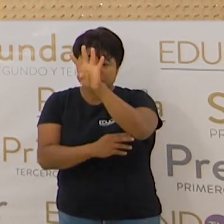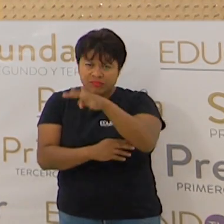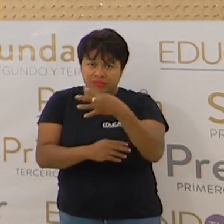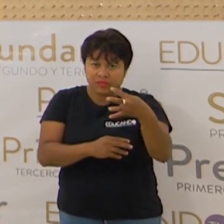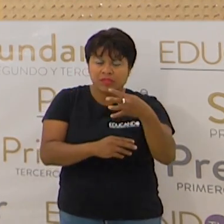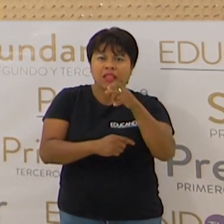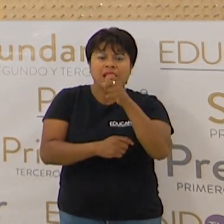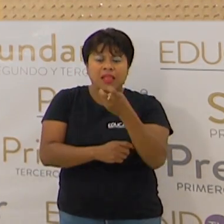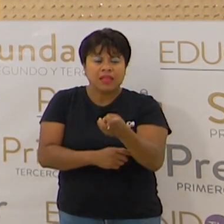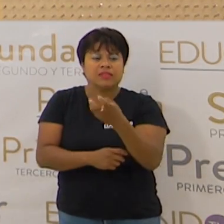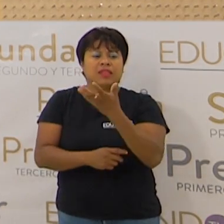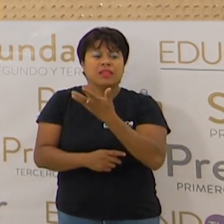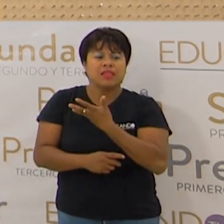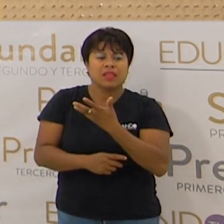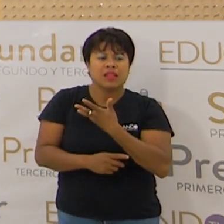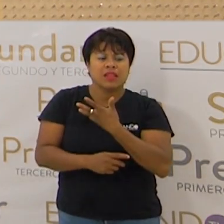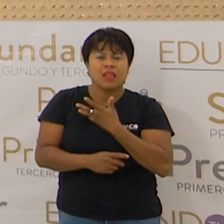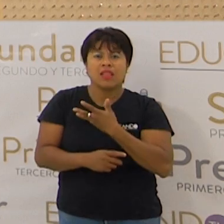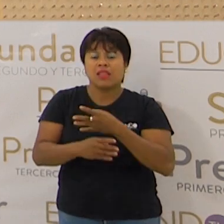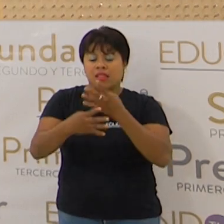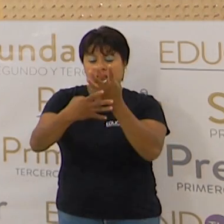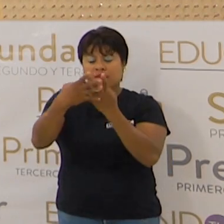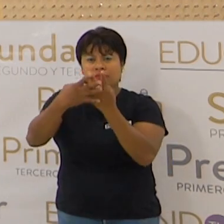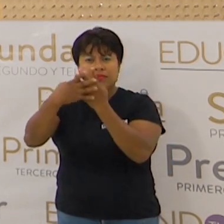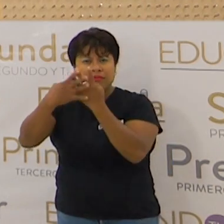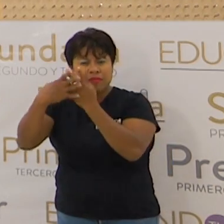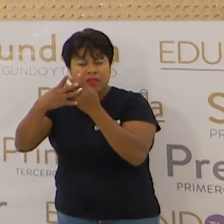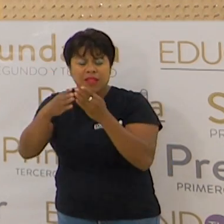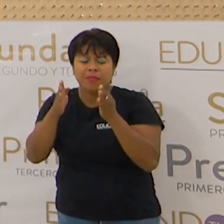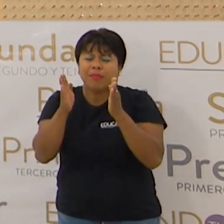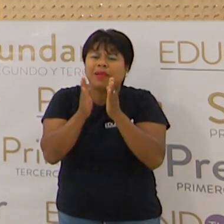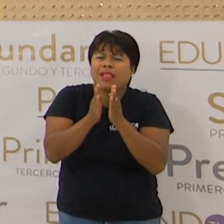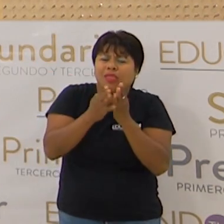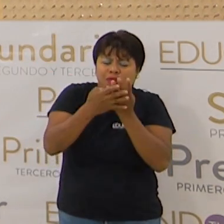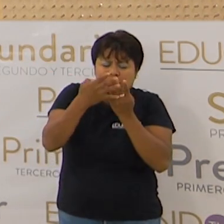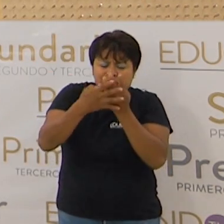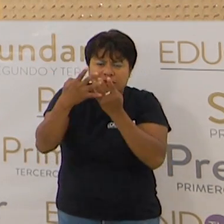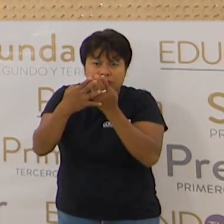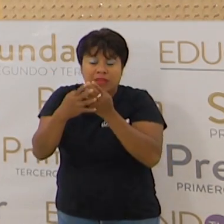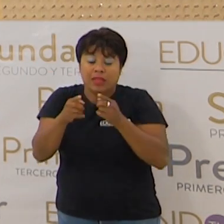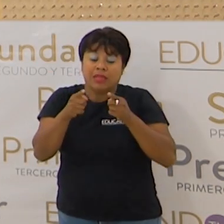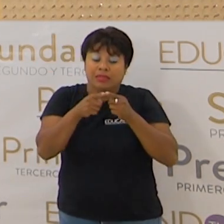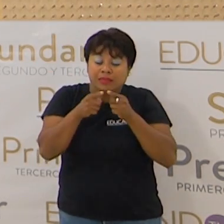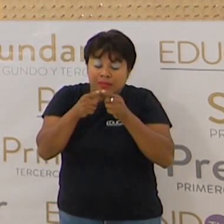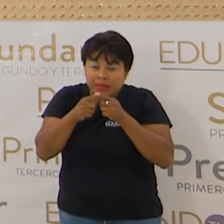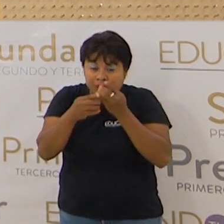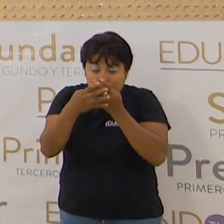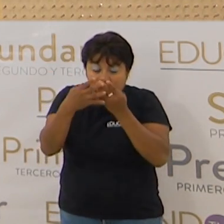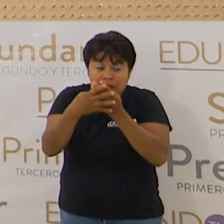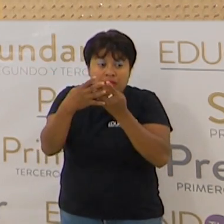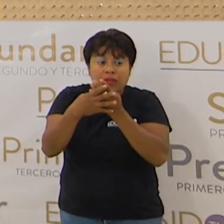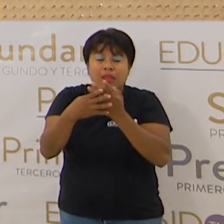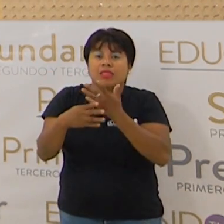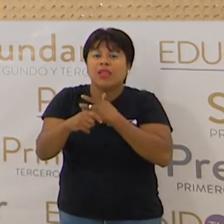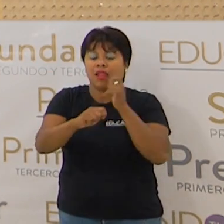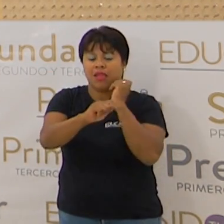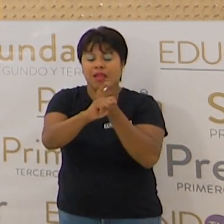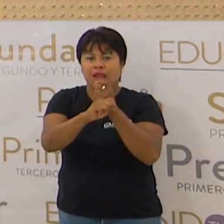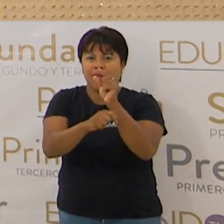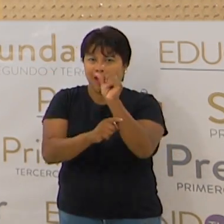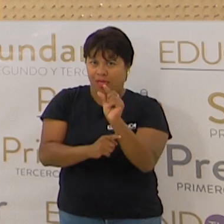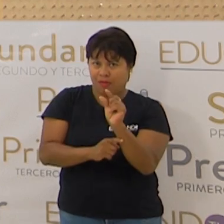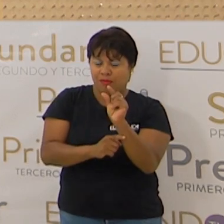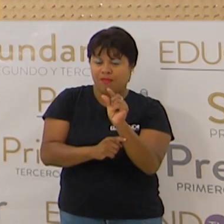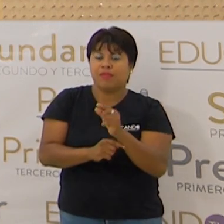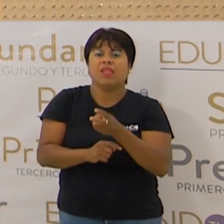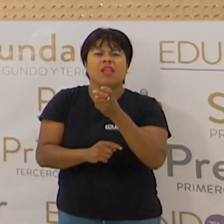ves, está dividida en cuadros muy pequeñitos y en cada esquina de un cuadro se pone un clavito.